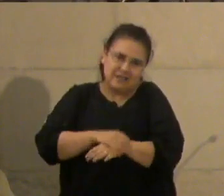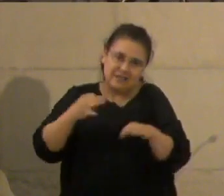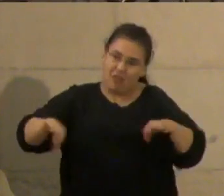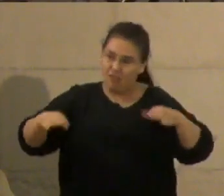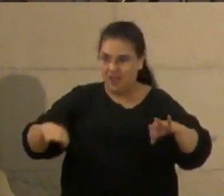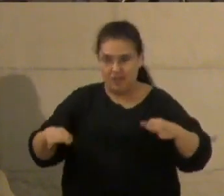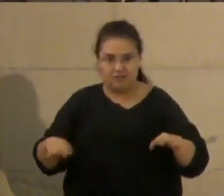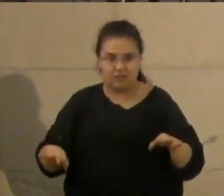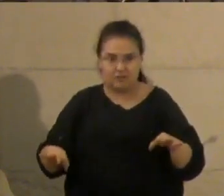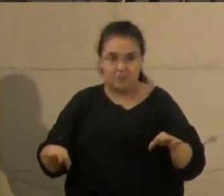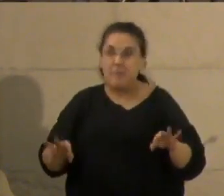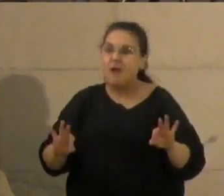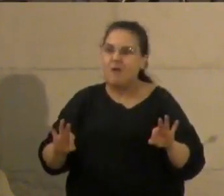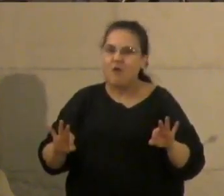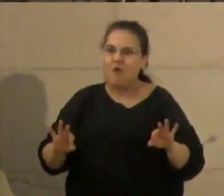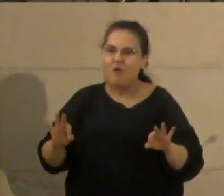Pero mirar desde el cielo.